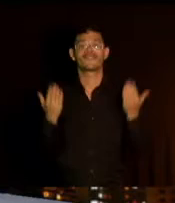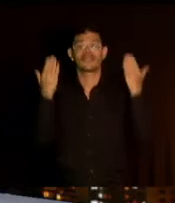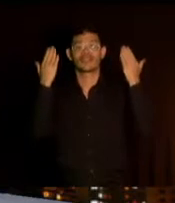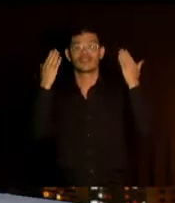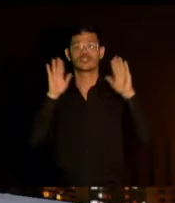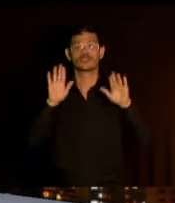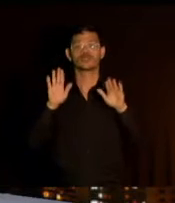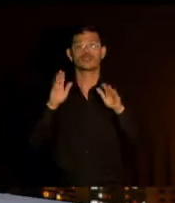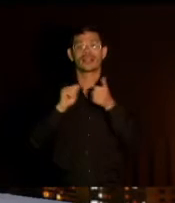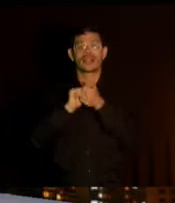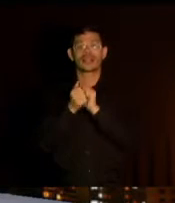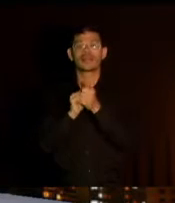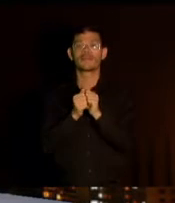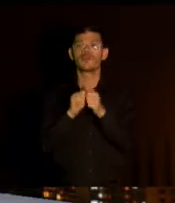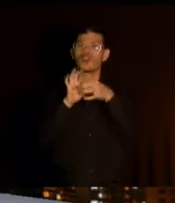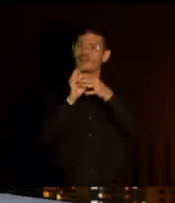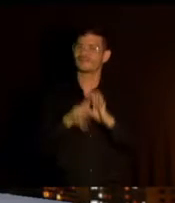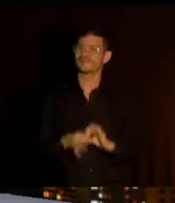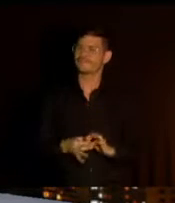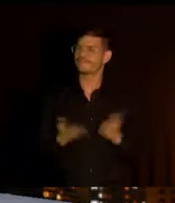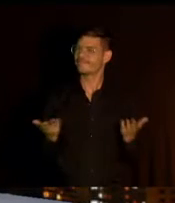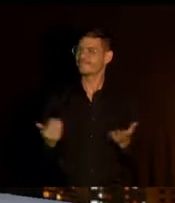sentido? Bueno,